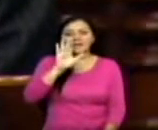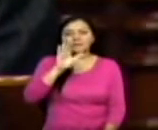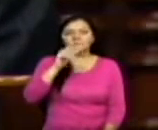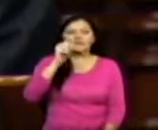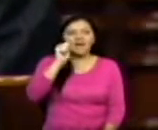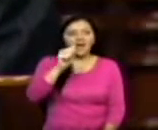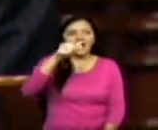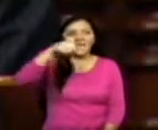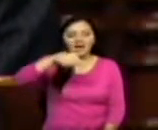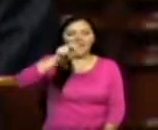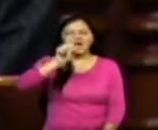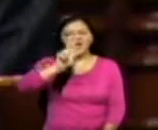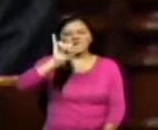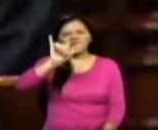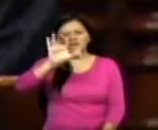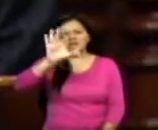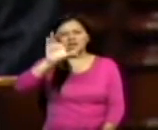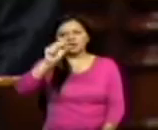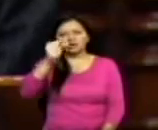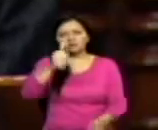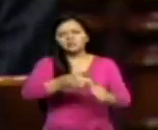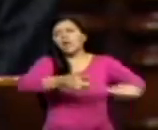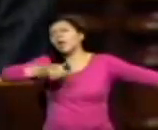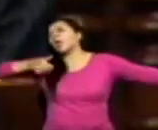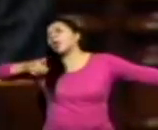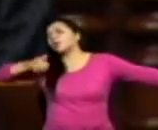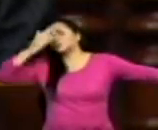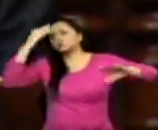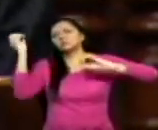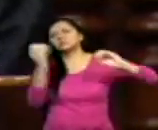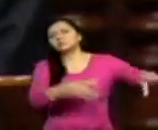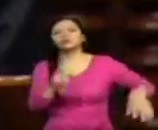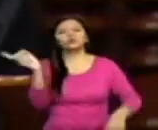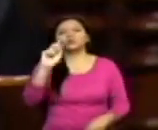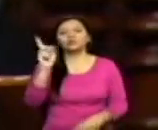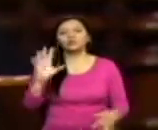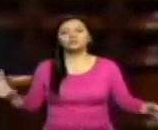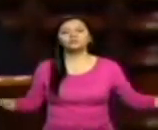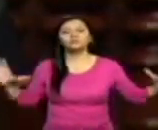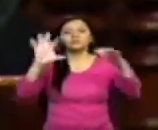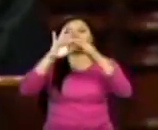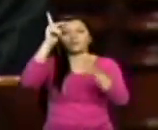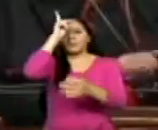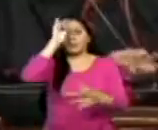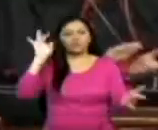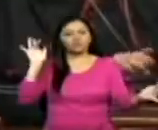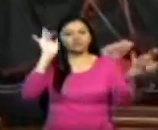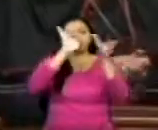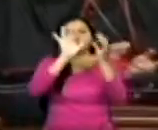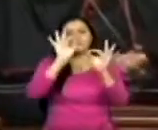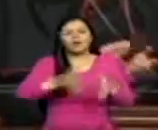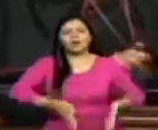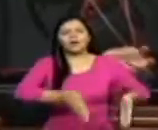aislada, a la cual conectaremos por tierra al resto del Perú.